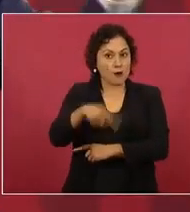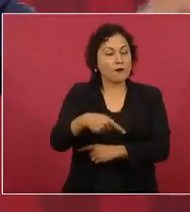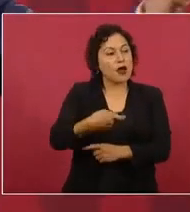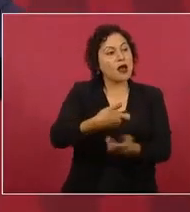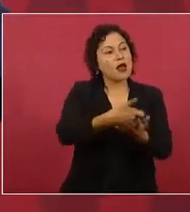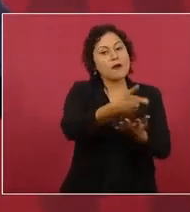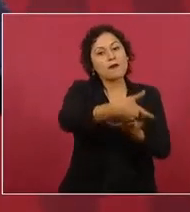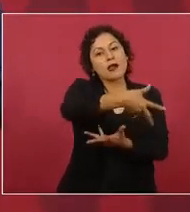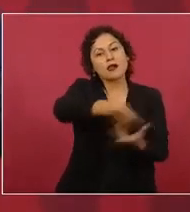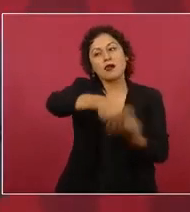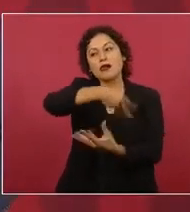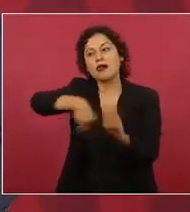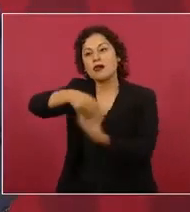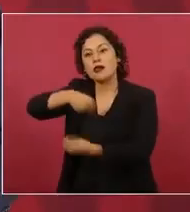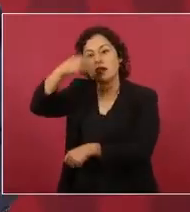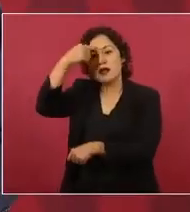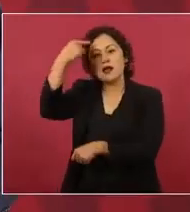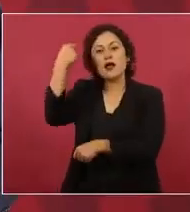de la llamada reforma energética.